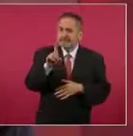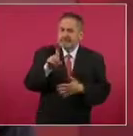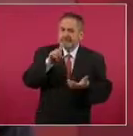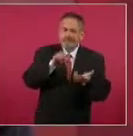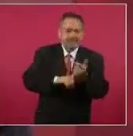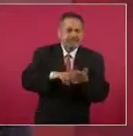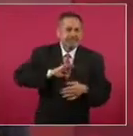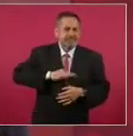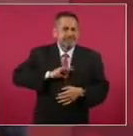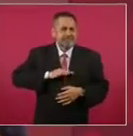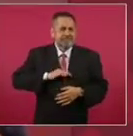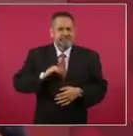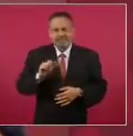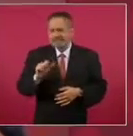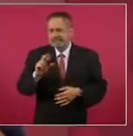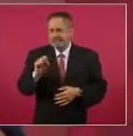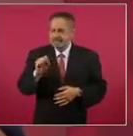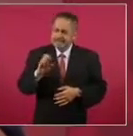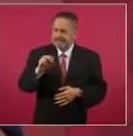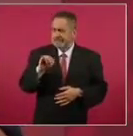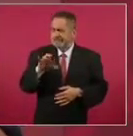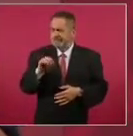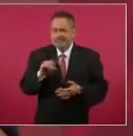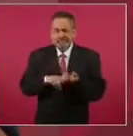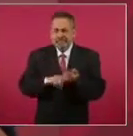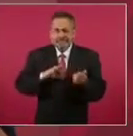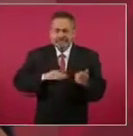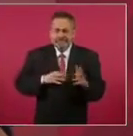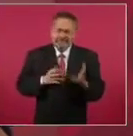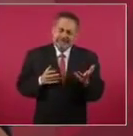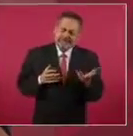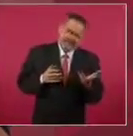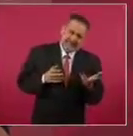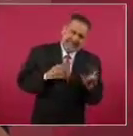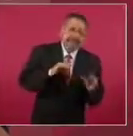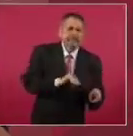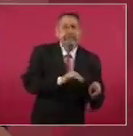arsénico, que requiere plantas de tratamiento.